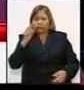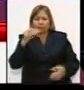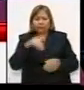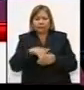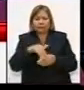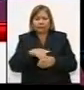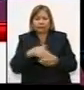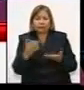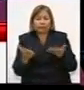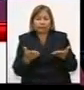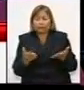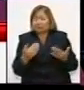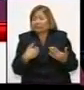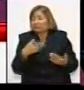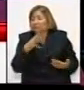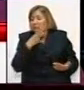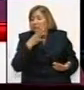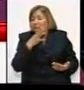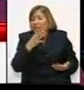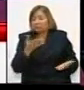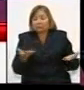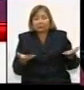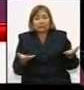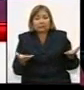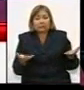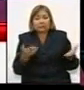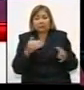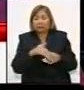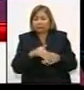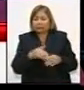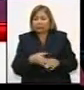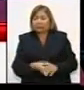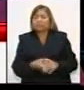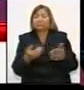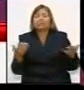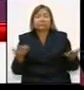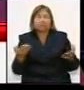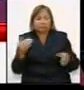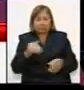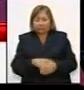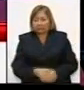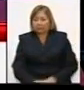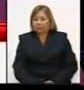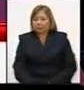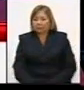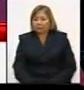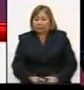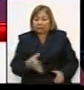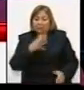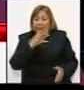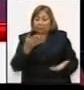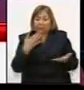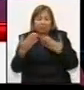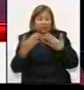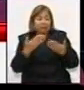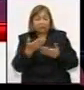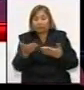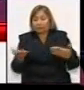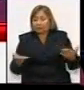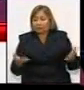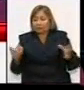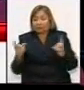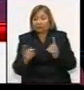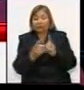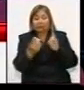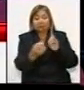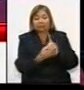electores y no sabemos dónde nos han votado, dónde han votado a favor nuestro. No sabemos dialogar, no podemos dialogar directamente